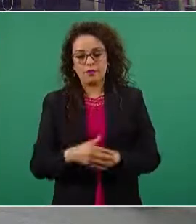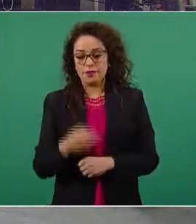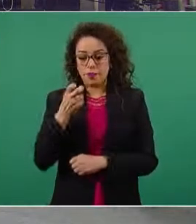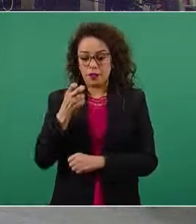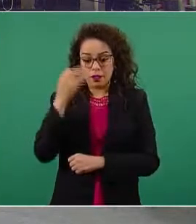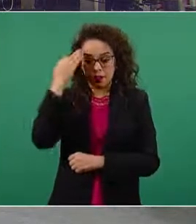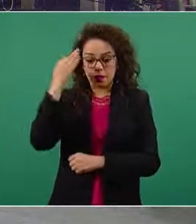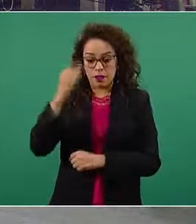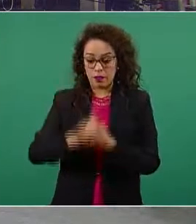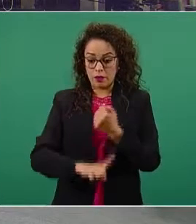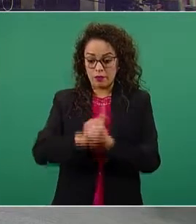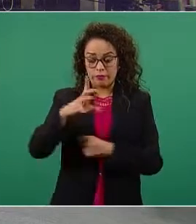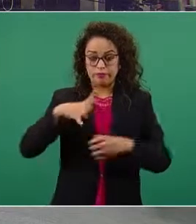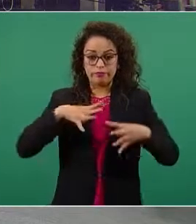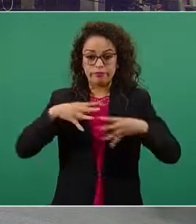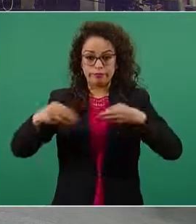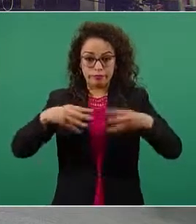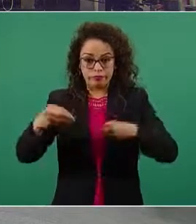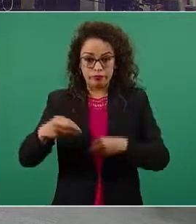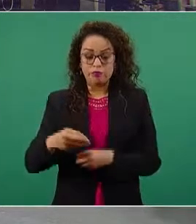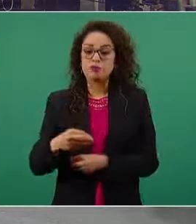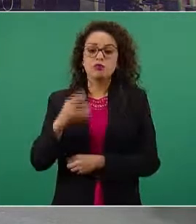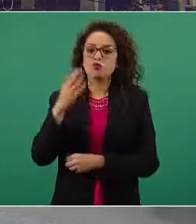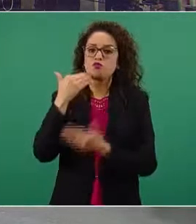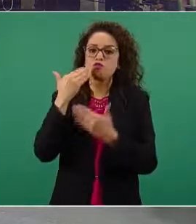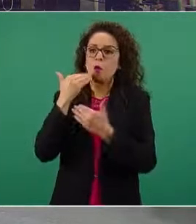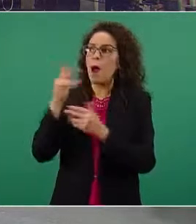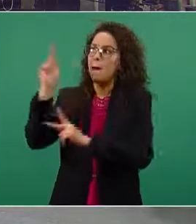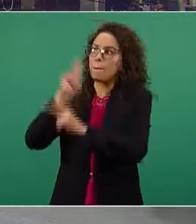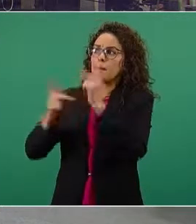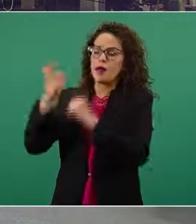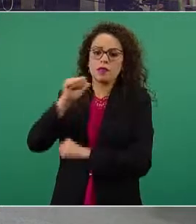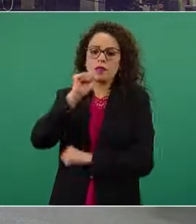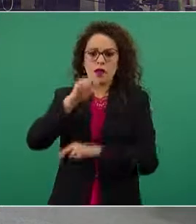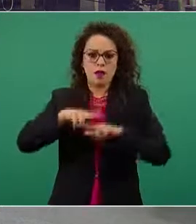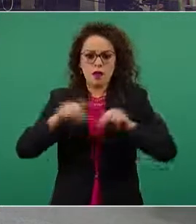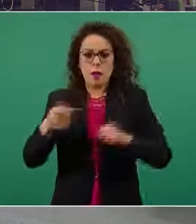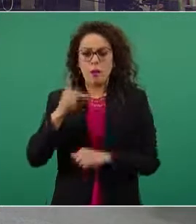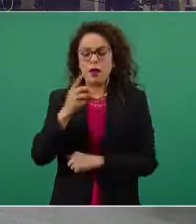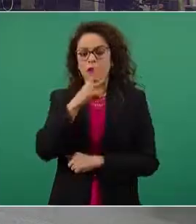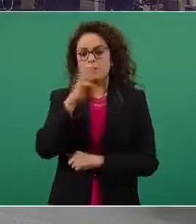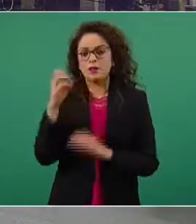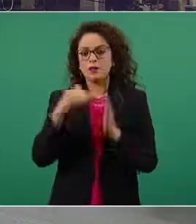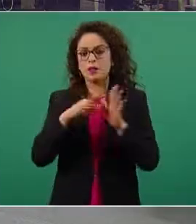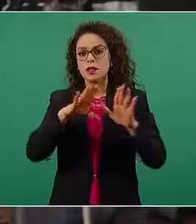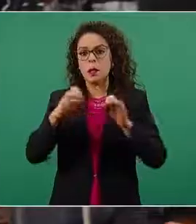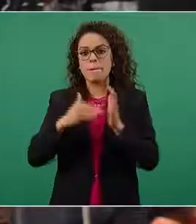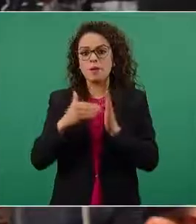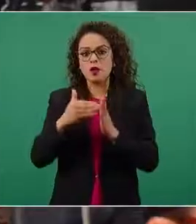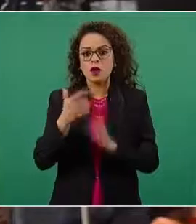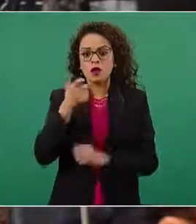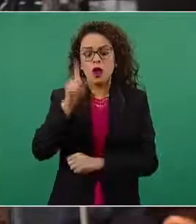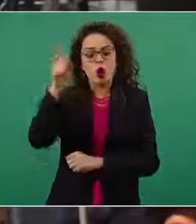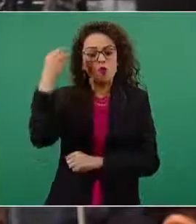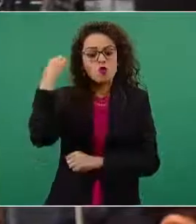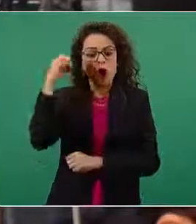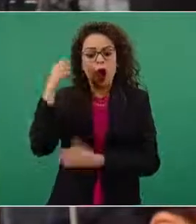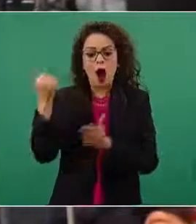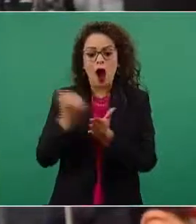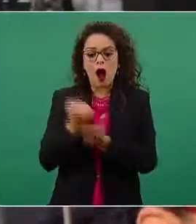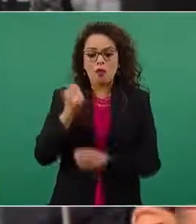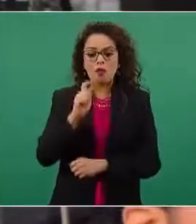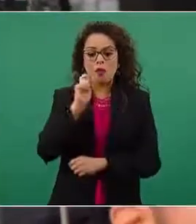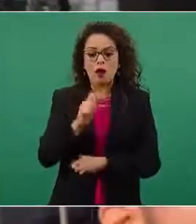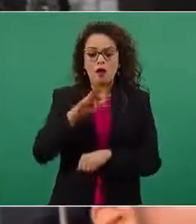de pandemia, sin embargo, el estado de Oaxaca se endeudó con 3,500 millones de pesos. aprobado por un Congreso mayoritario